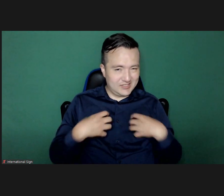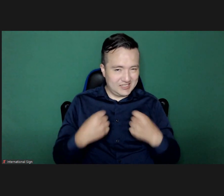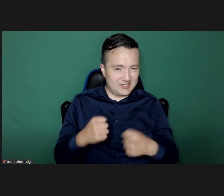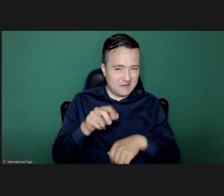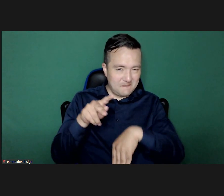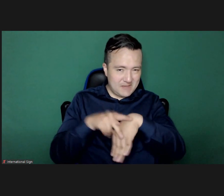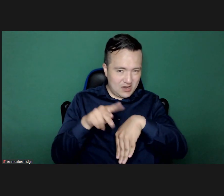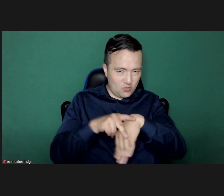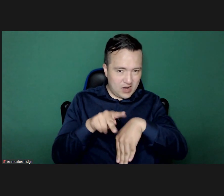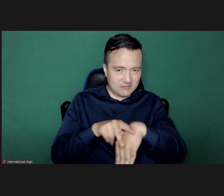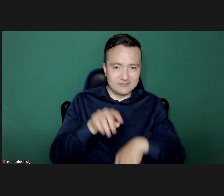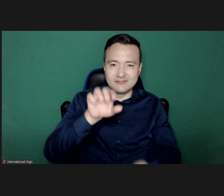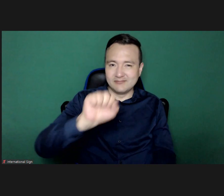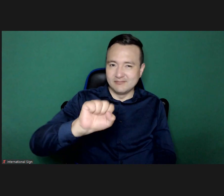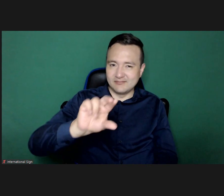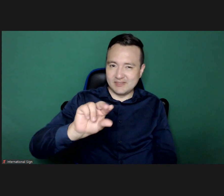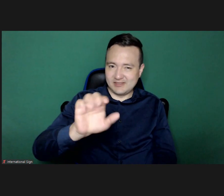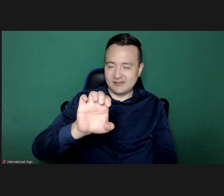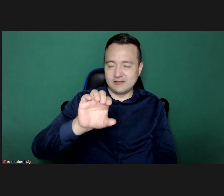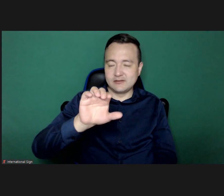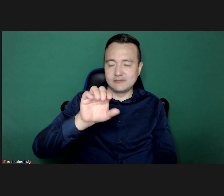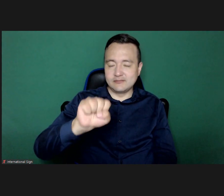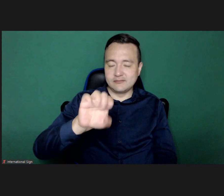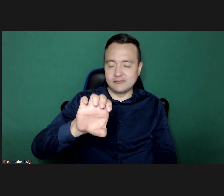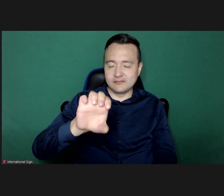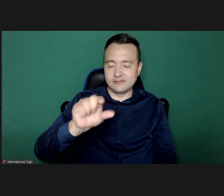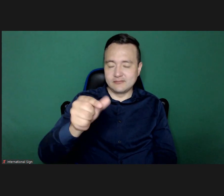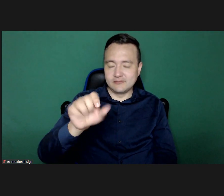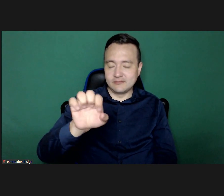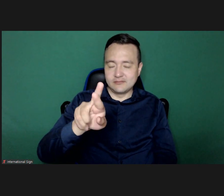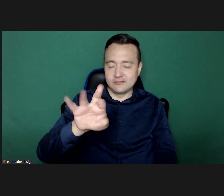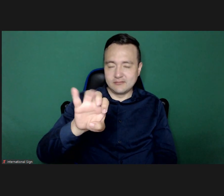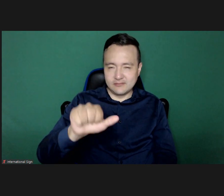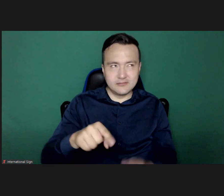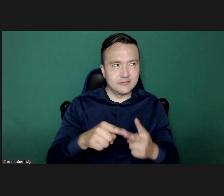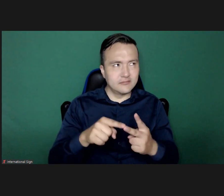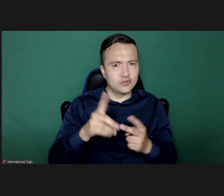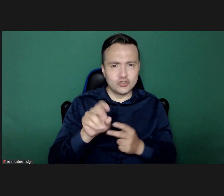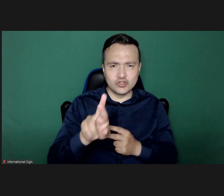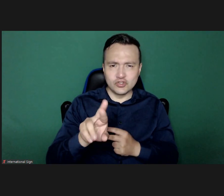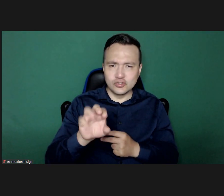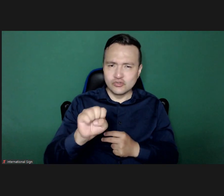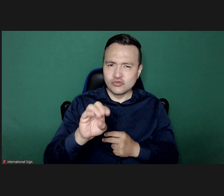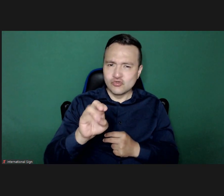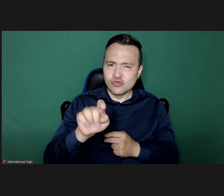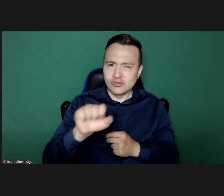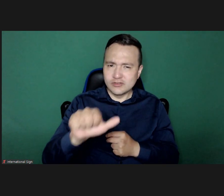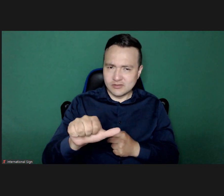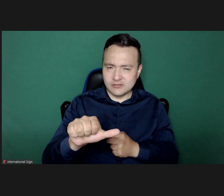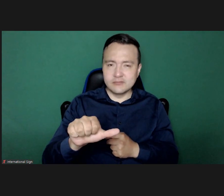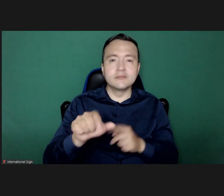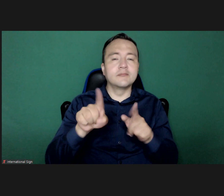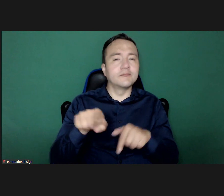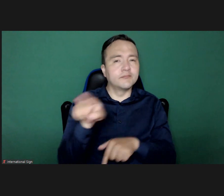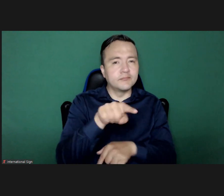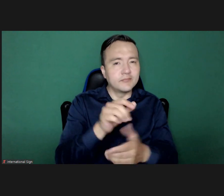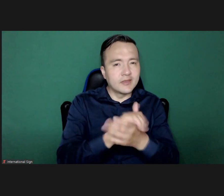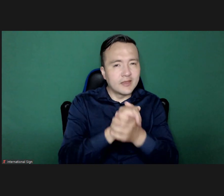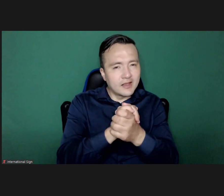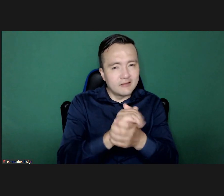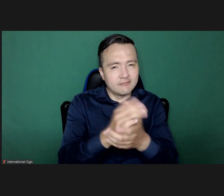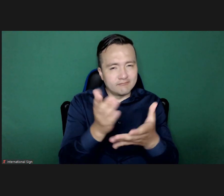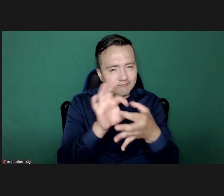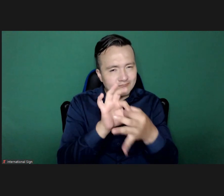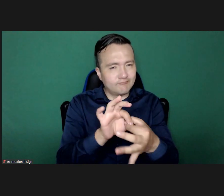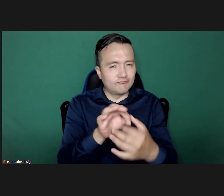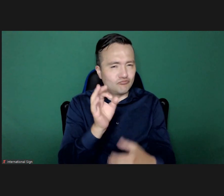doctor Seguera, y creo que la doctora Sosa estuvo ahí. También queremos agradecer a nuestro amigo y colega de siempre, el